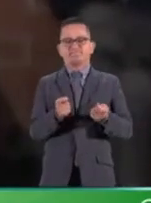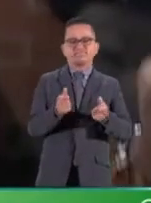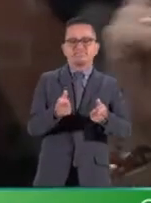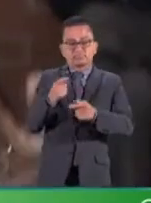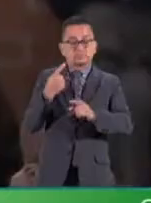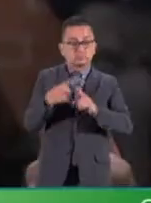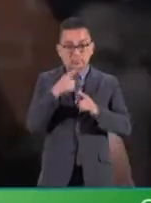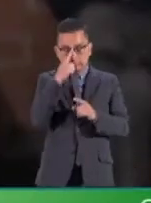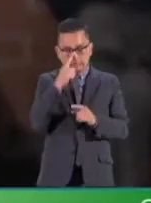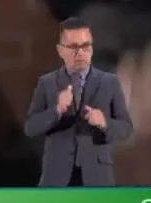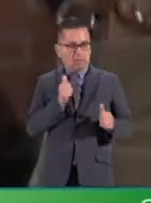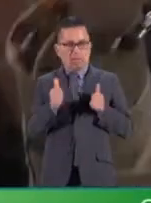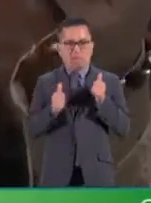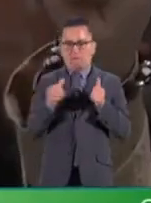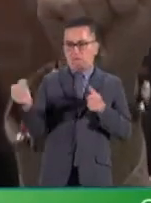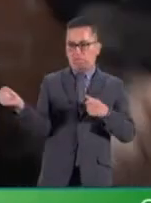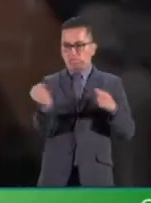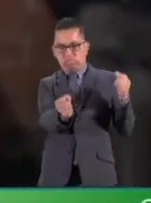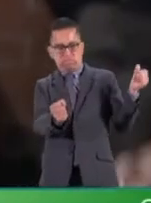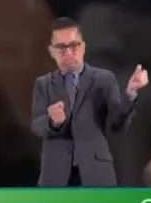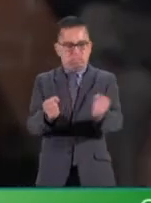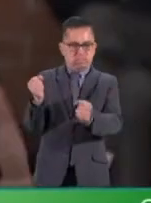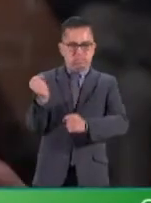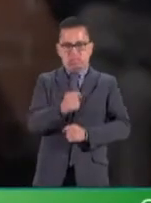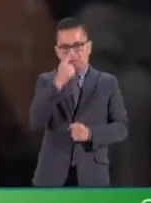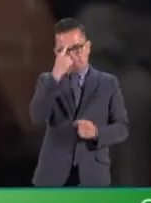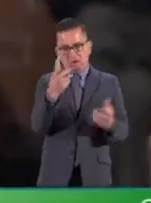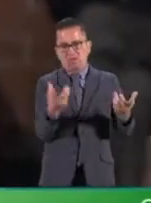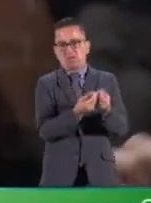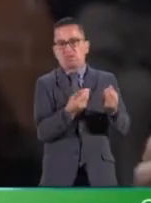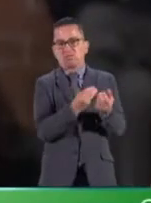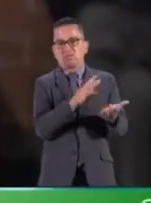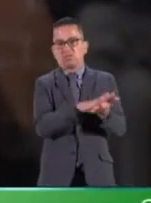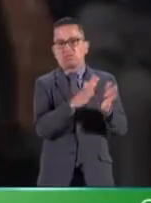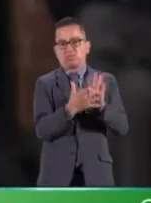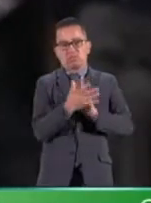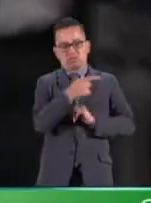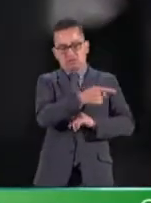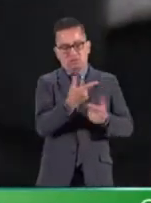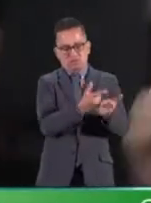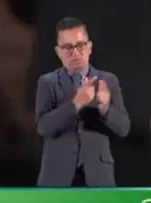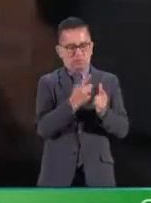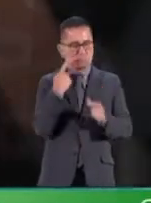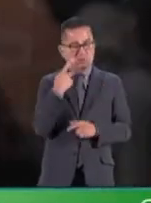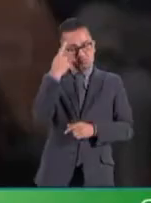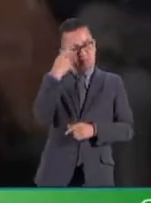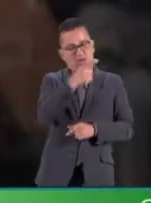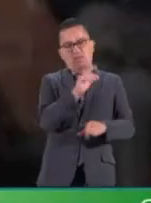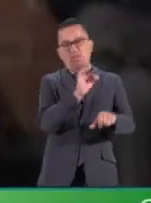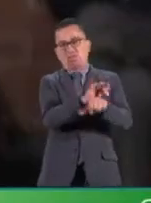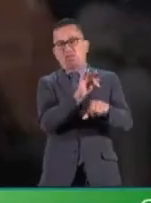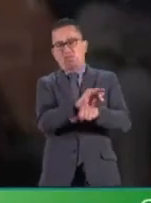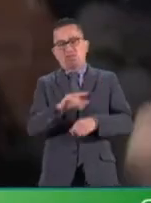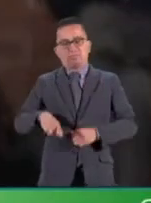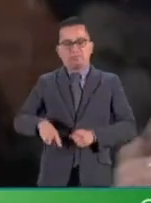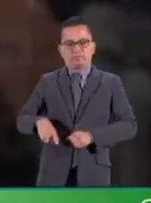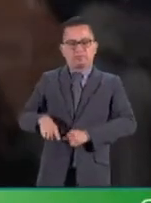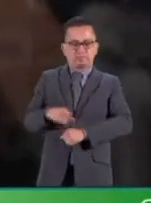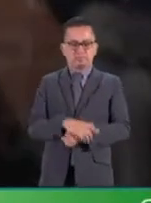les sean más cómodos a sus intereses, a su partido, que les sean más cómodos a quien gobierna. En Movimiento